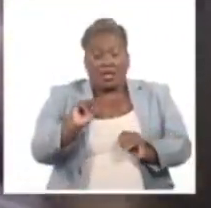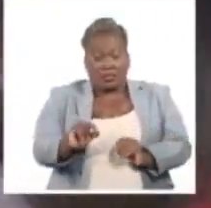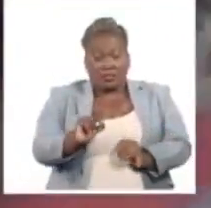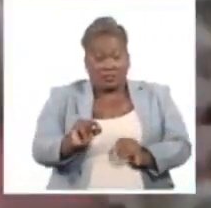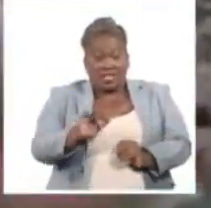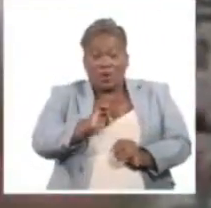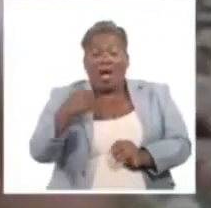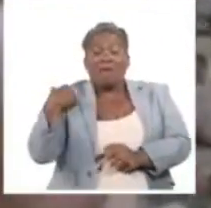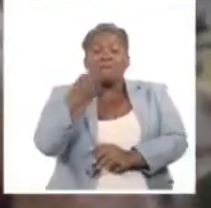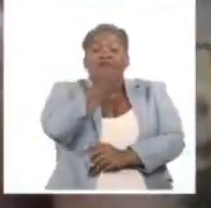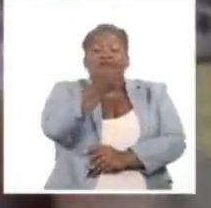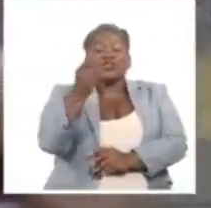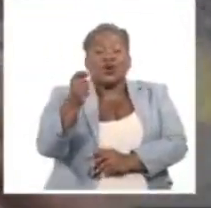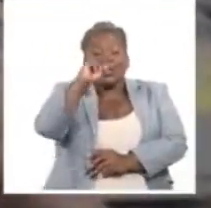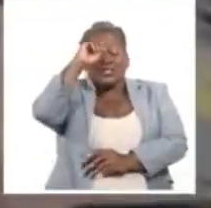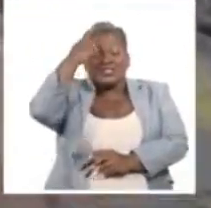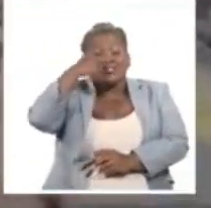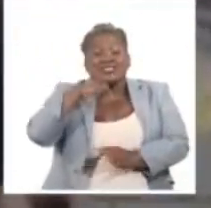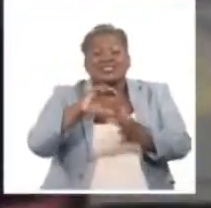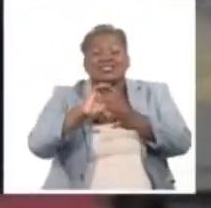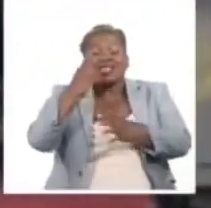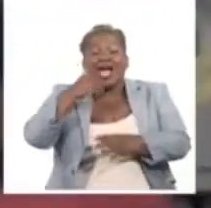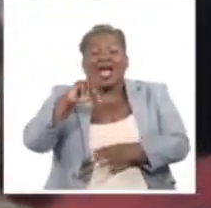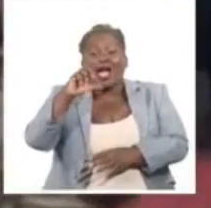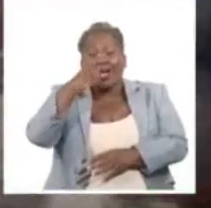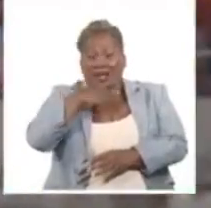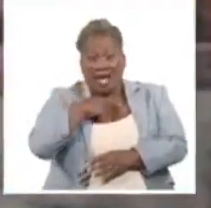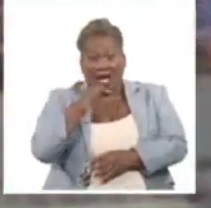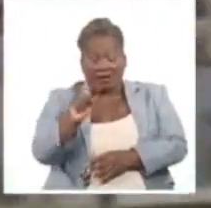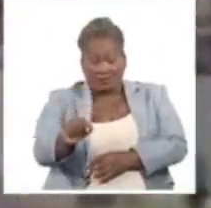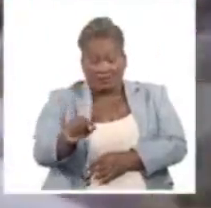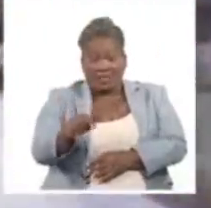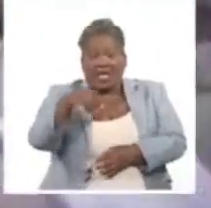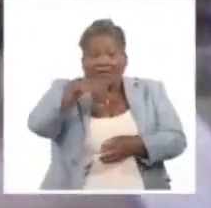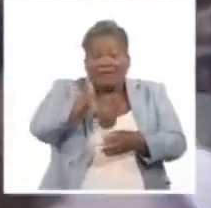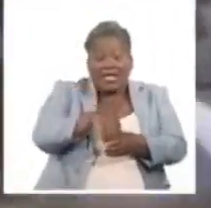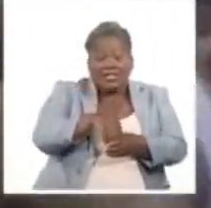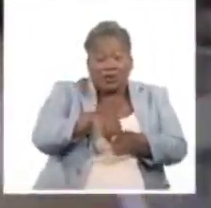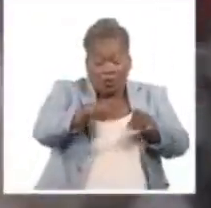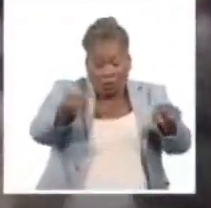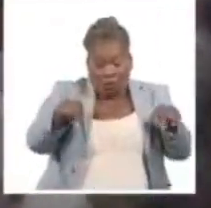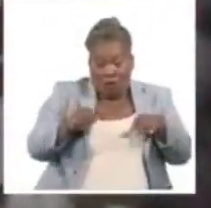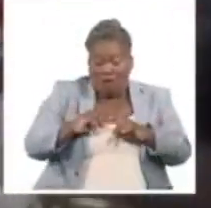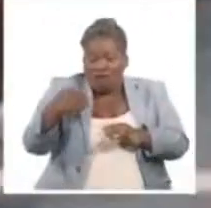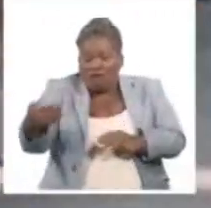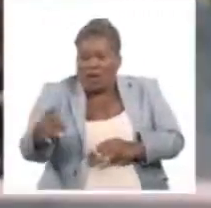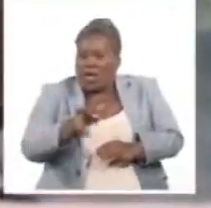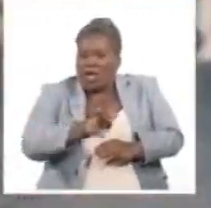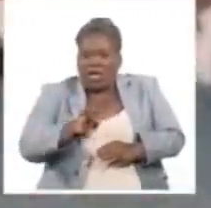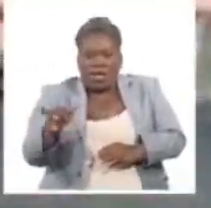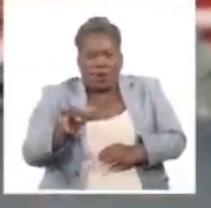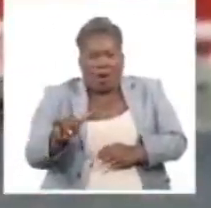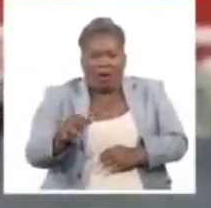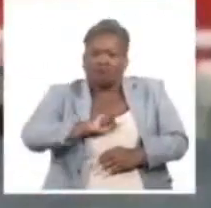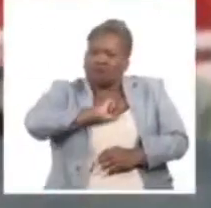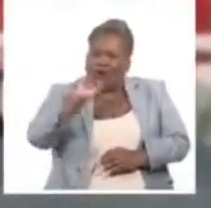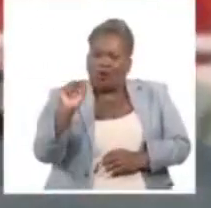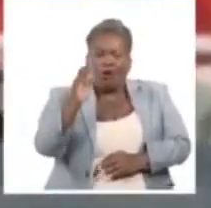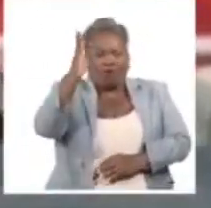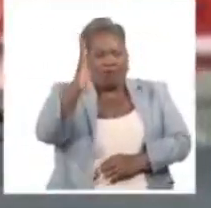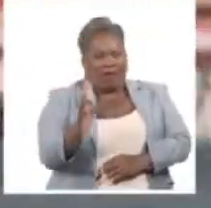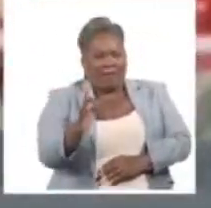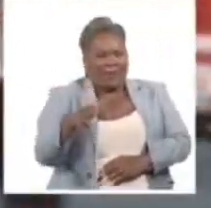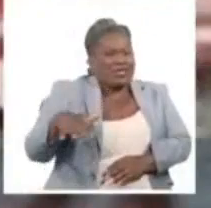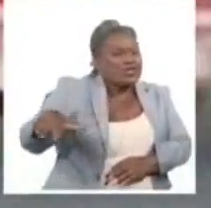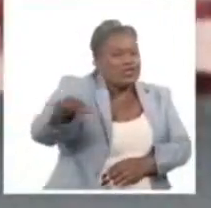inigualable Alcides Agarra fue todo un caballero dentro y fuera del cuadrilátero. Por eso se ganó el respeto y admiración de todos